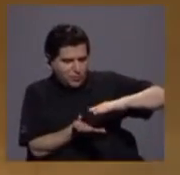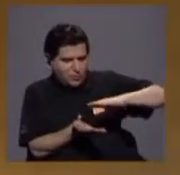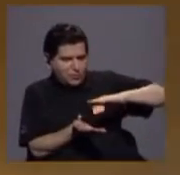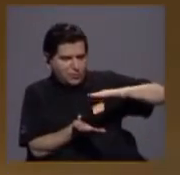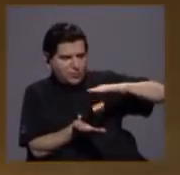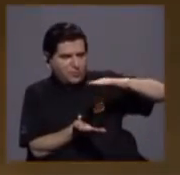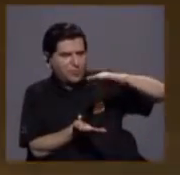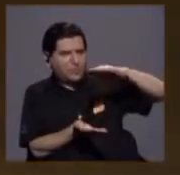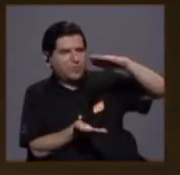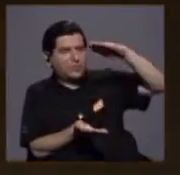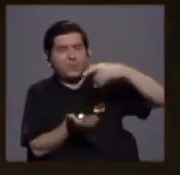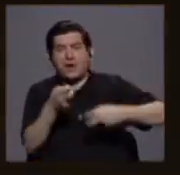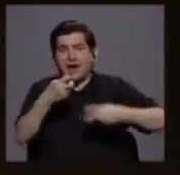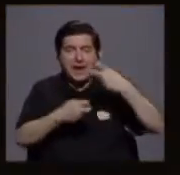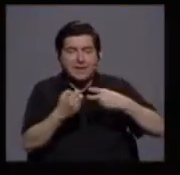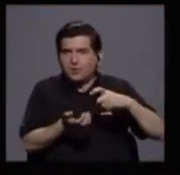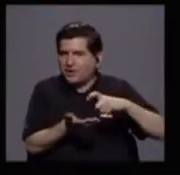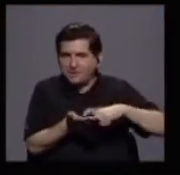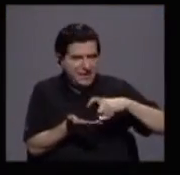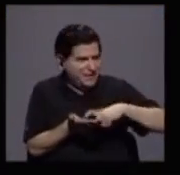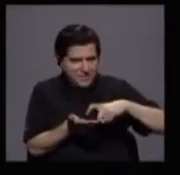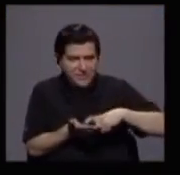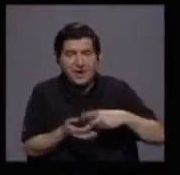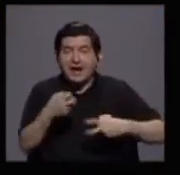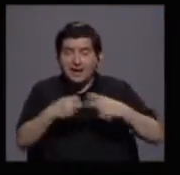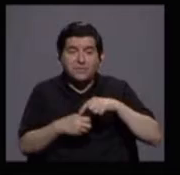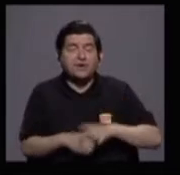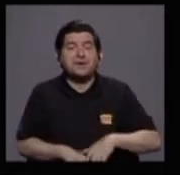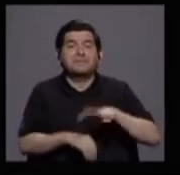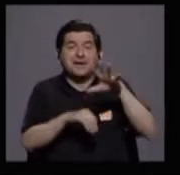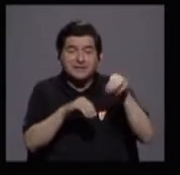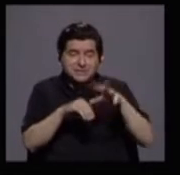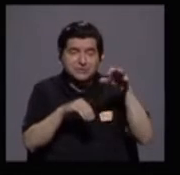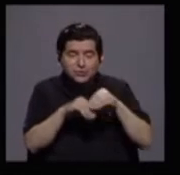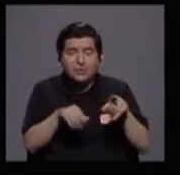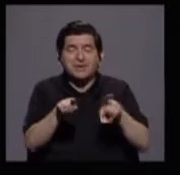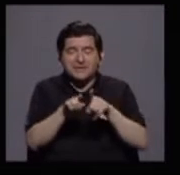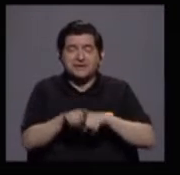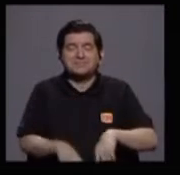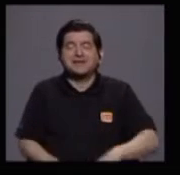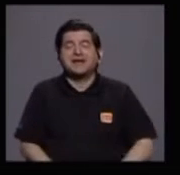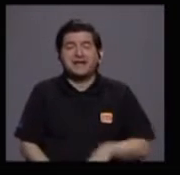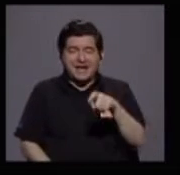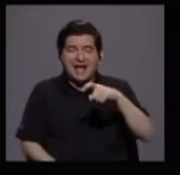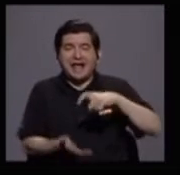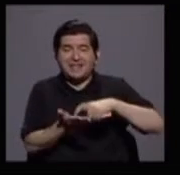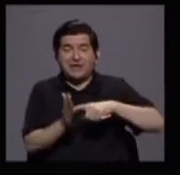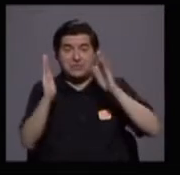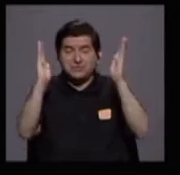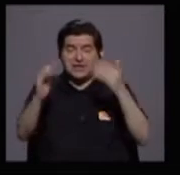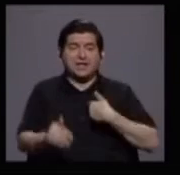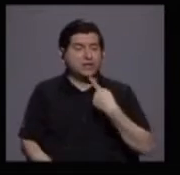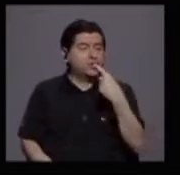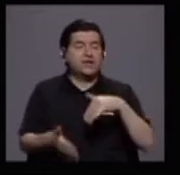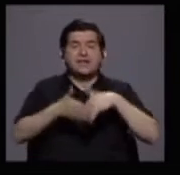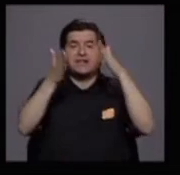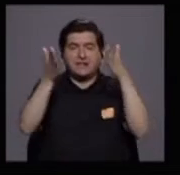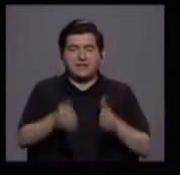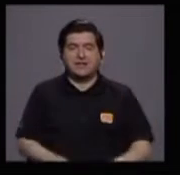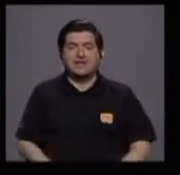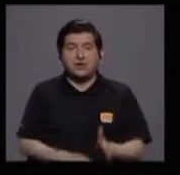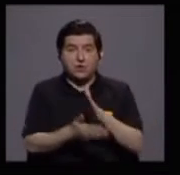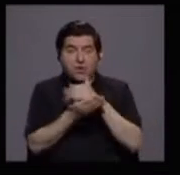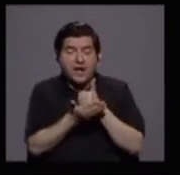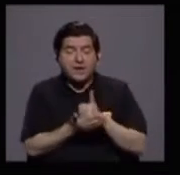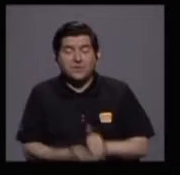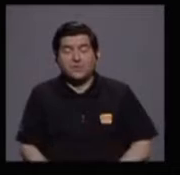El problema del déficit no es el déficit, el problema del déficit es que suma a la deuda que ya es muy grande y algunas de las, le digo yo a mis estudiantes, que algunas